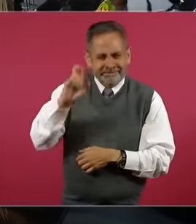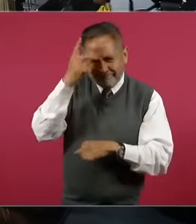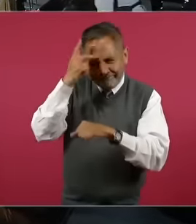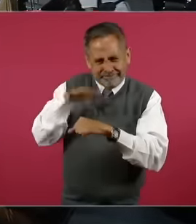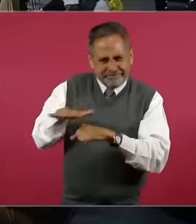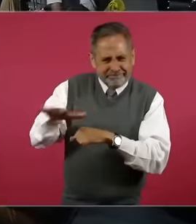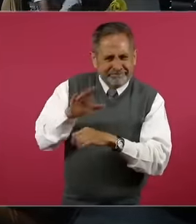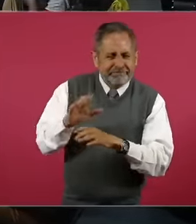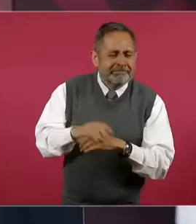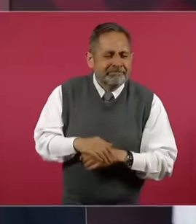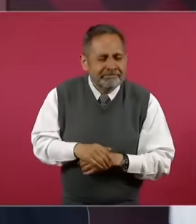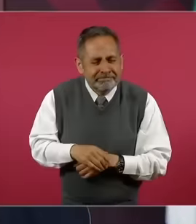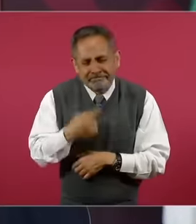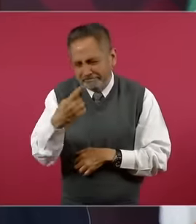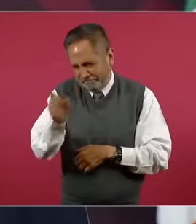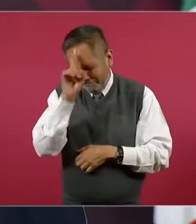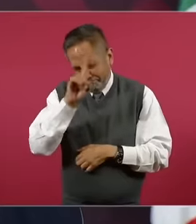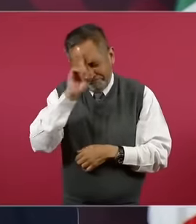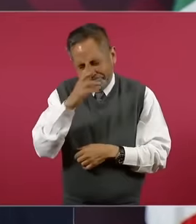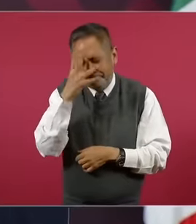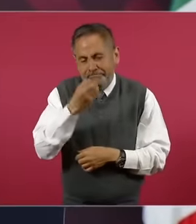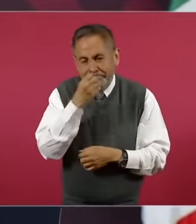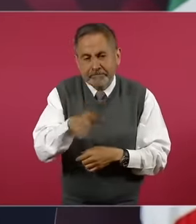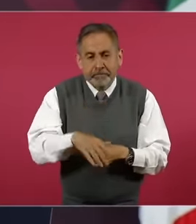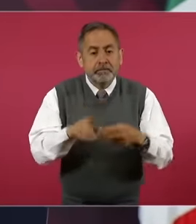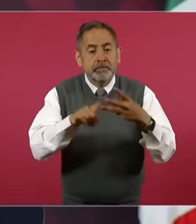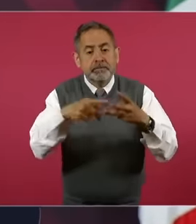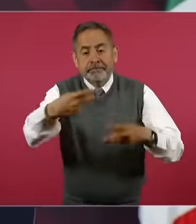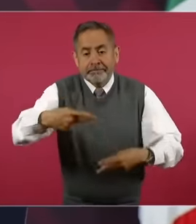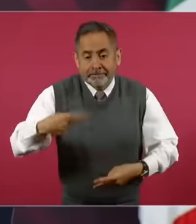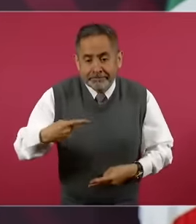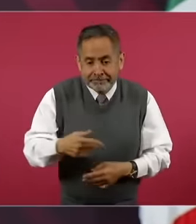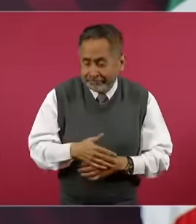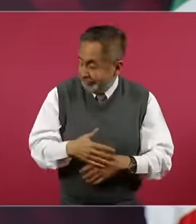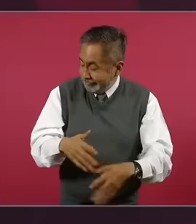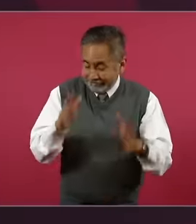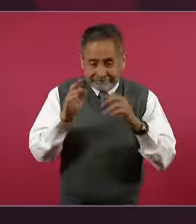Entonces lo recomiendo. Y la pregunta que me haces es